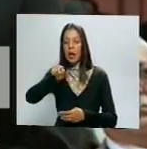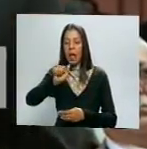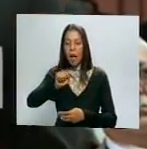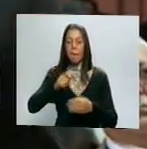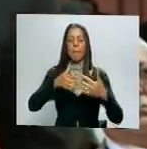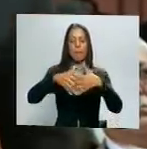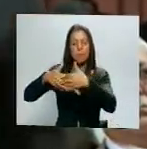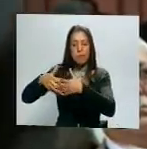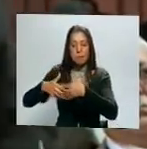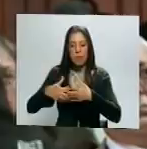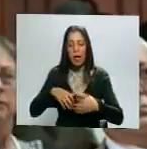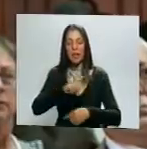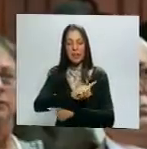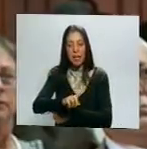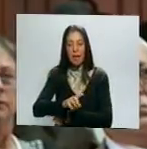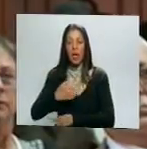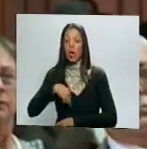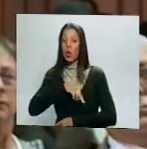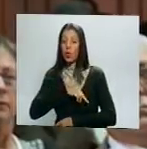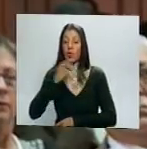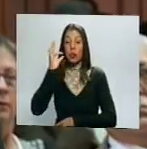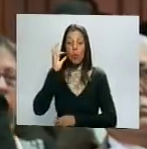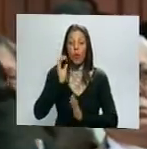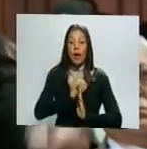donde nosotras, las comuneras y los